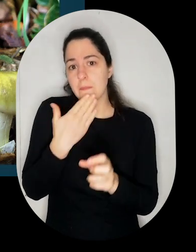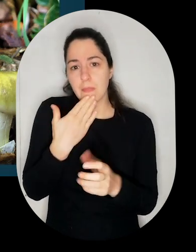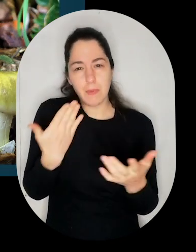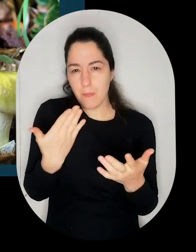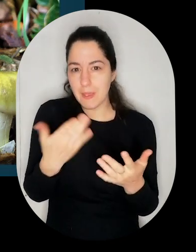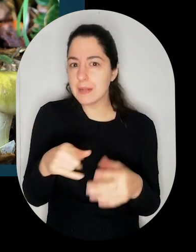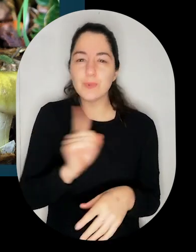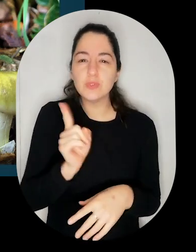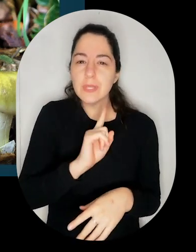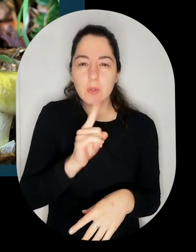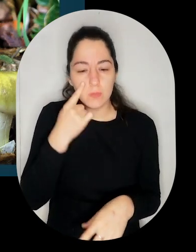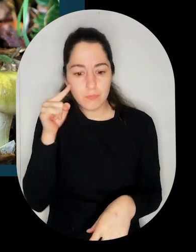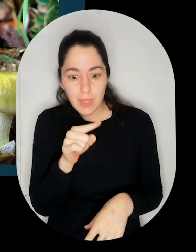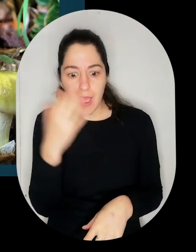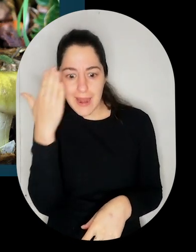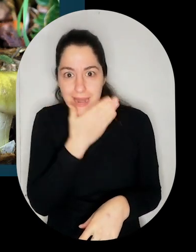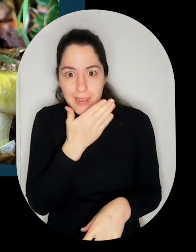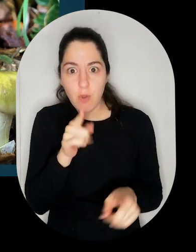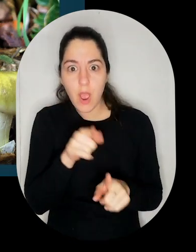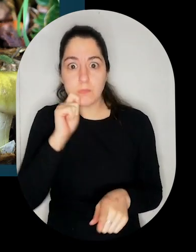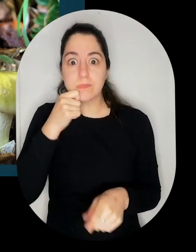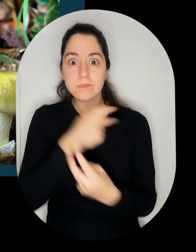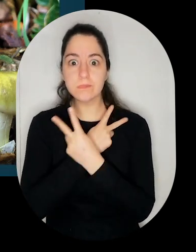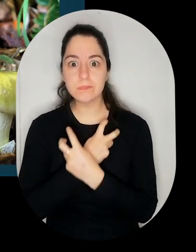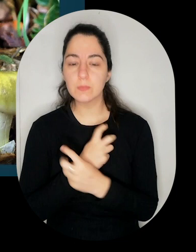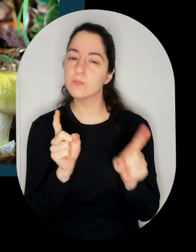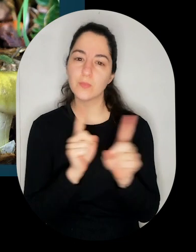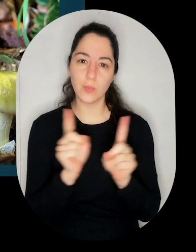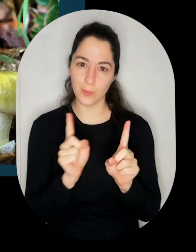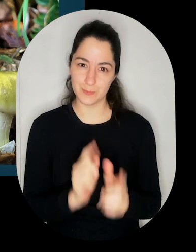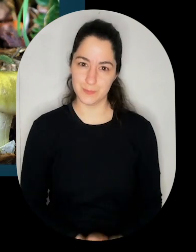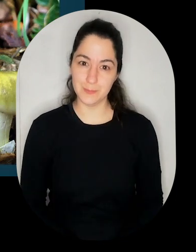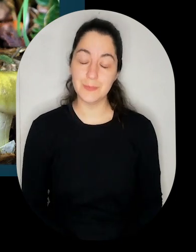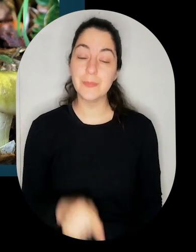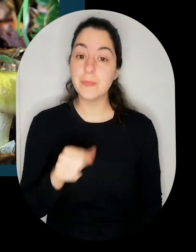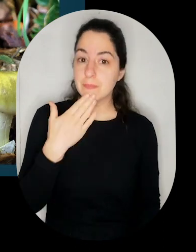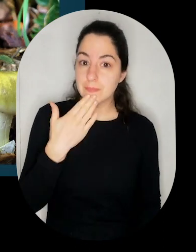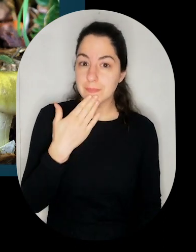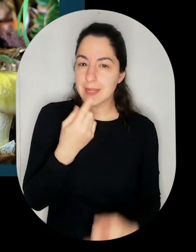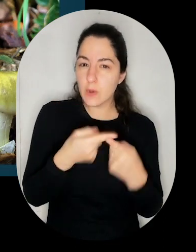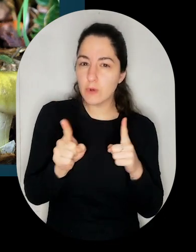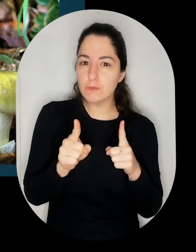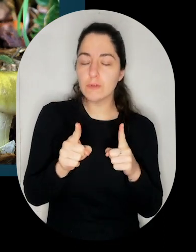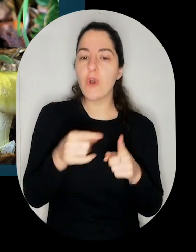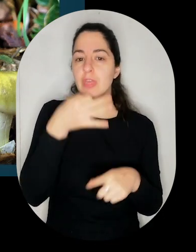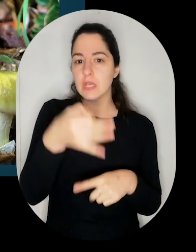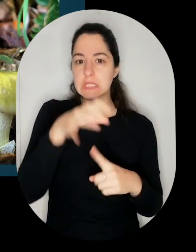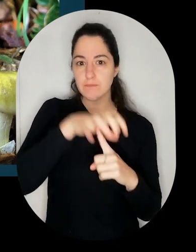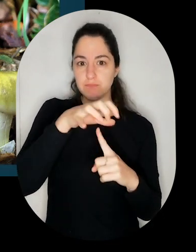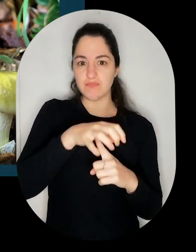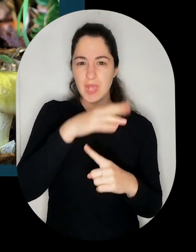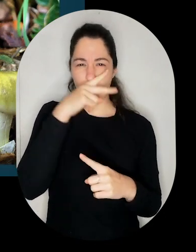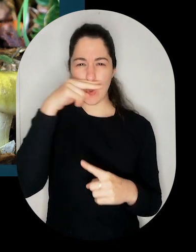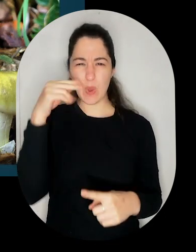normales. Entonces, no es un criterio indicador de toxicidad per se. Eh, Existe por ahí también el mito de que las